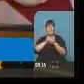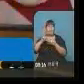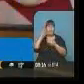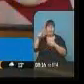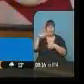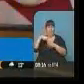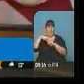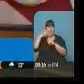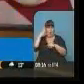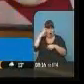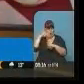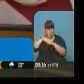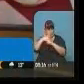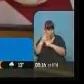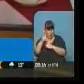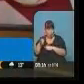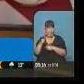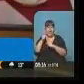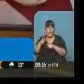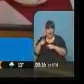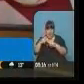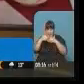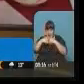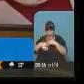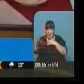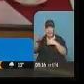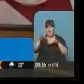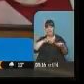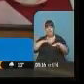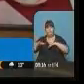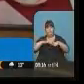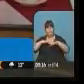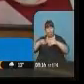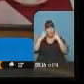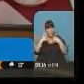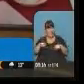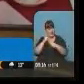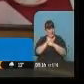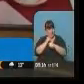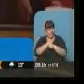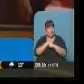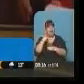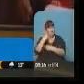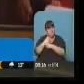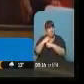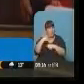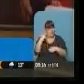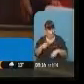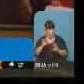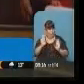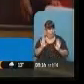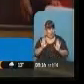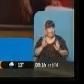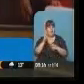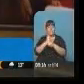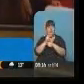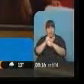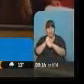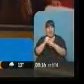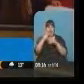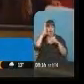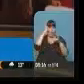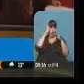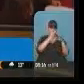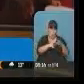parlasur a partir de ahí el parlasur tiene una tira dinámica distinta y realmente se va trabajando mucho funciona el parlamento